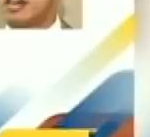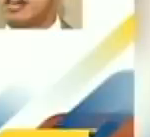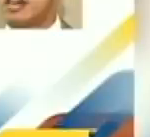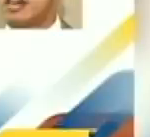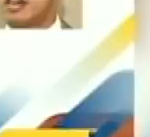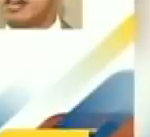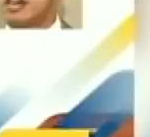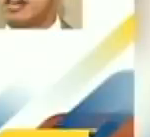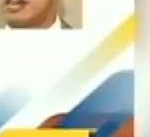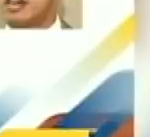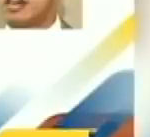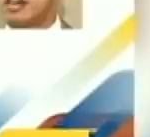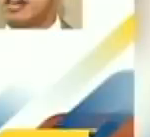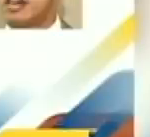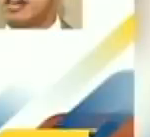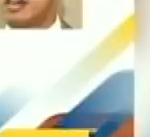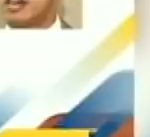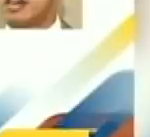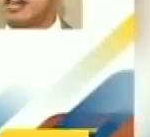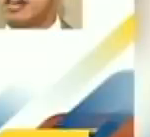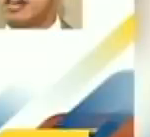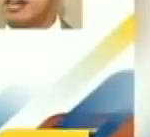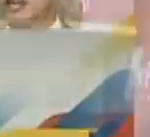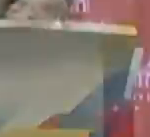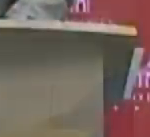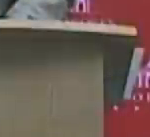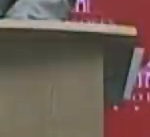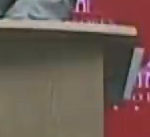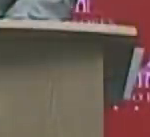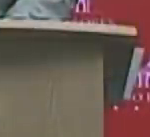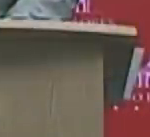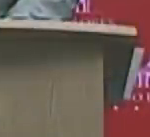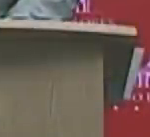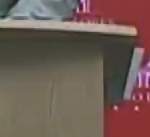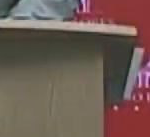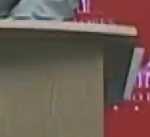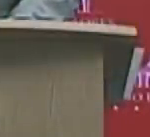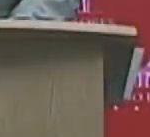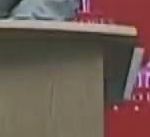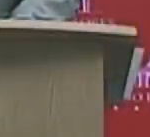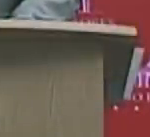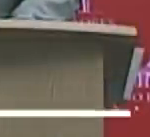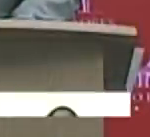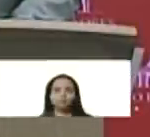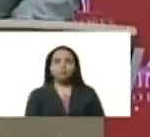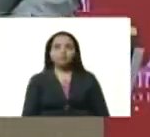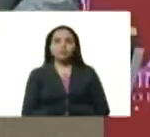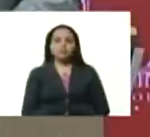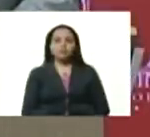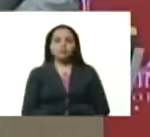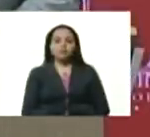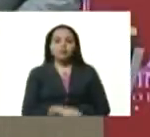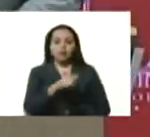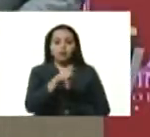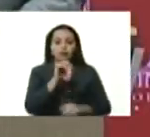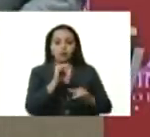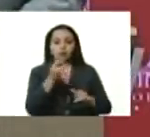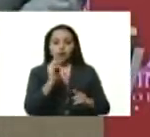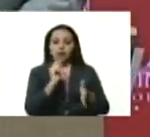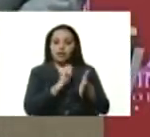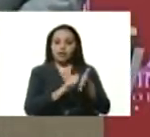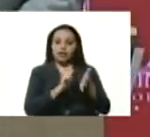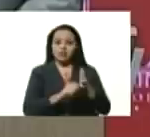Maduro. Es decir, lo reconocen y Wall Street Journal lo plasma en su artículo.